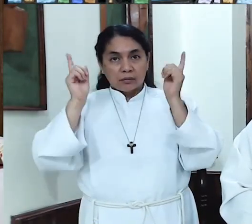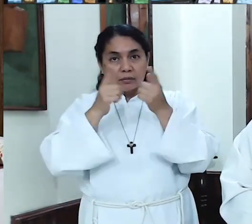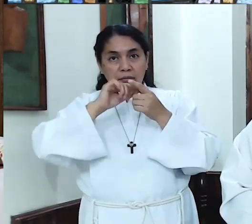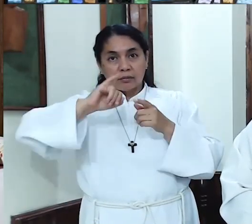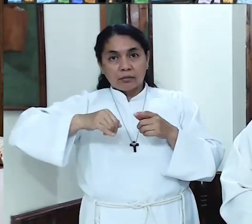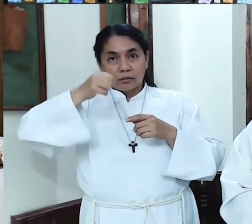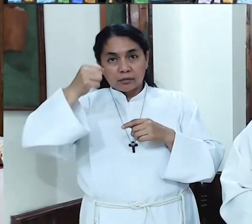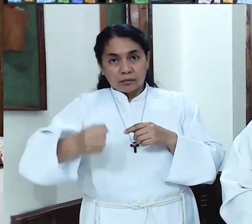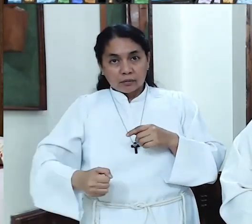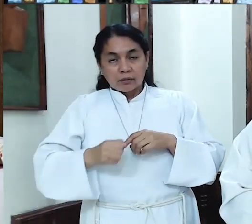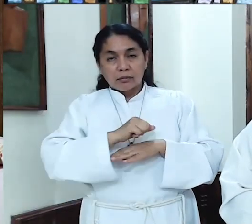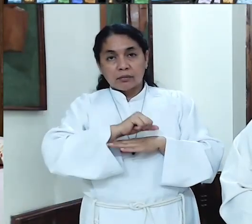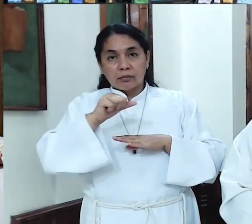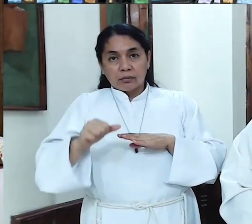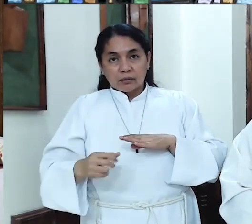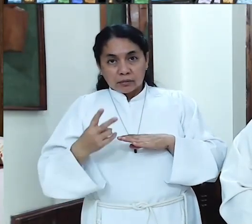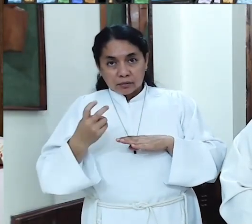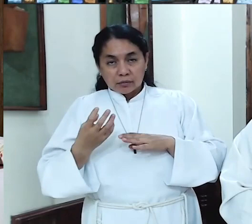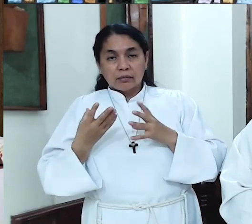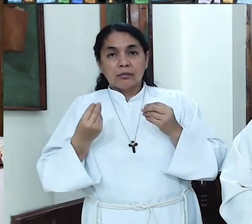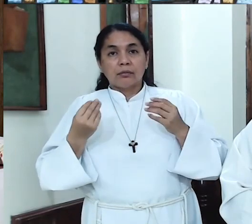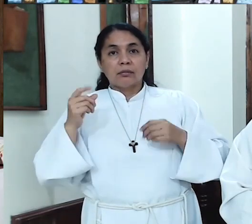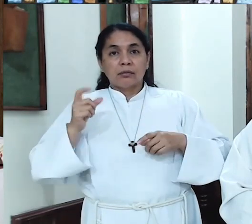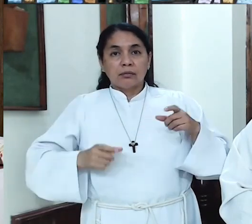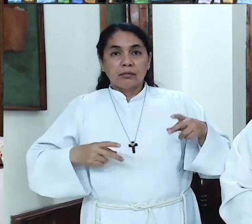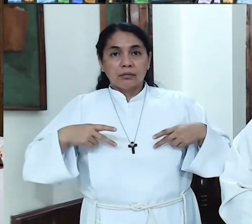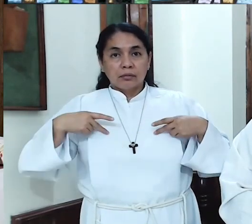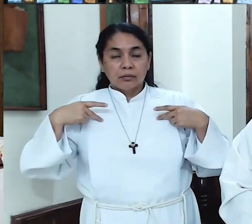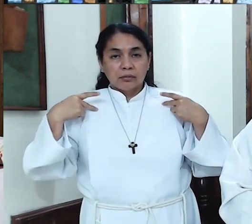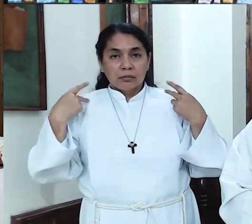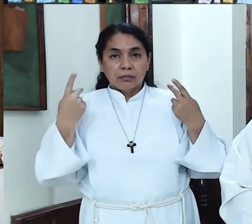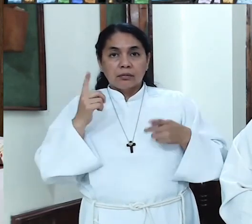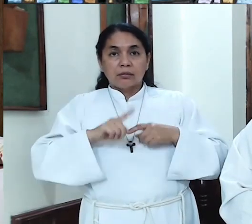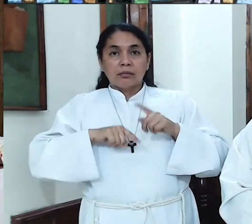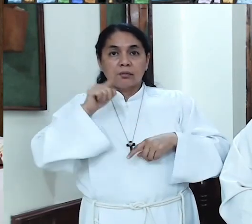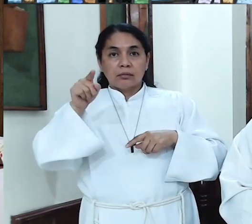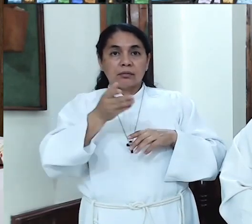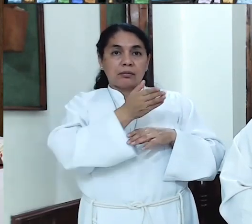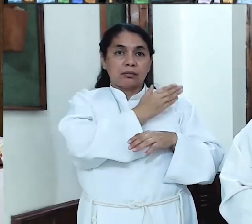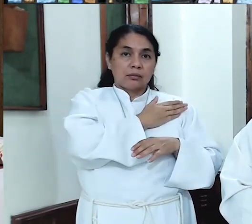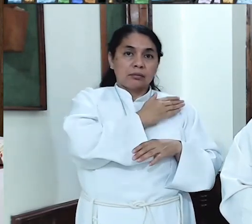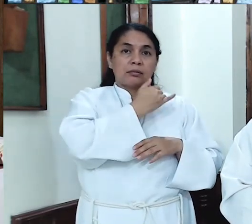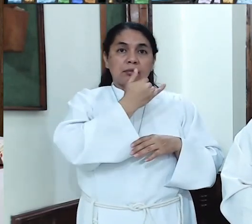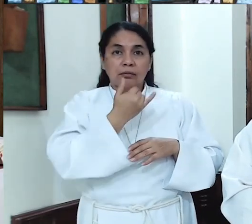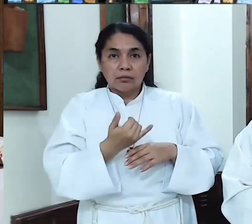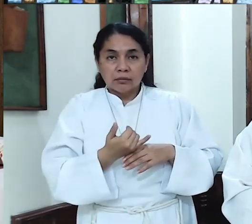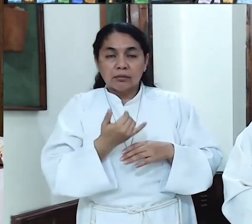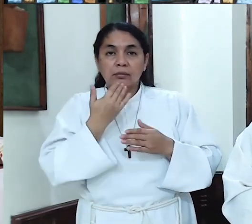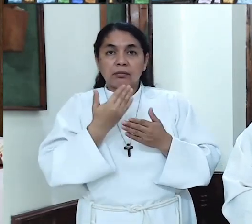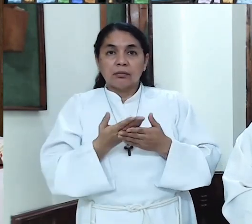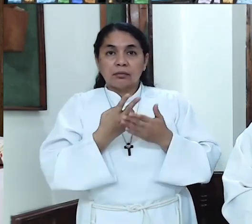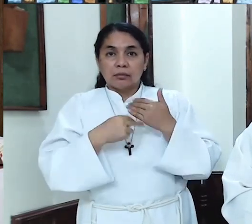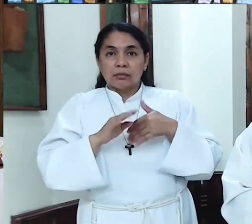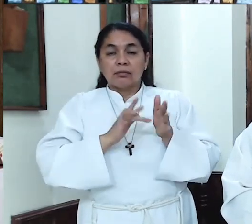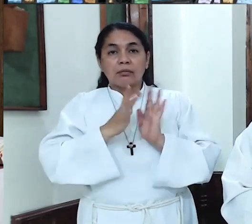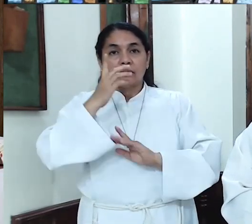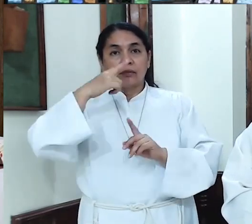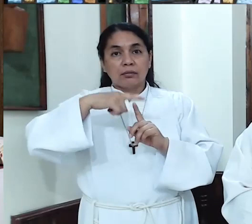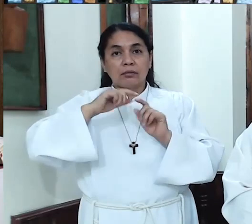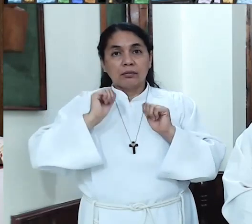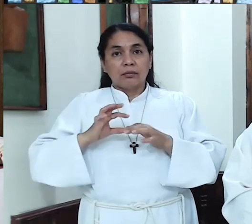José, los apóstoles y cuantos vivieron en tu amistad a través de los tiempos, merezcamos por tu Hijo